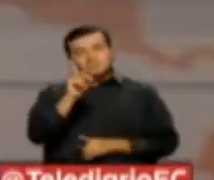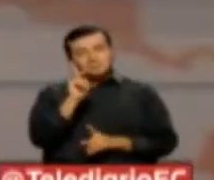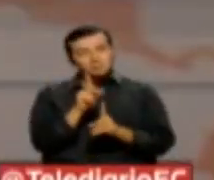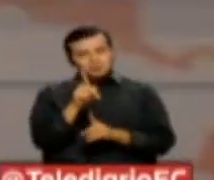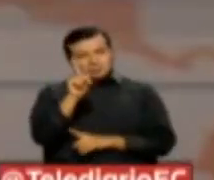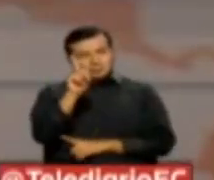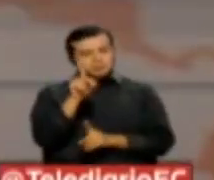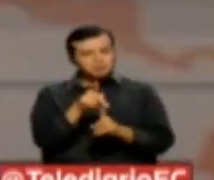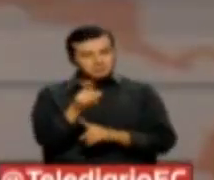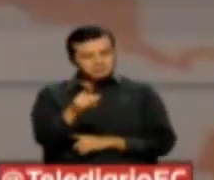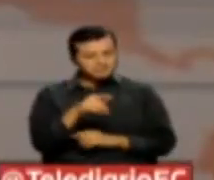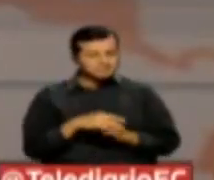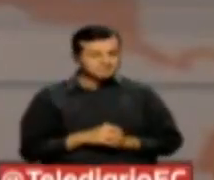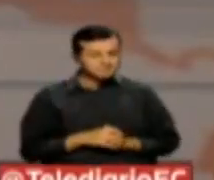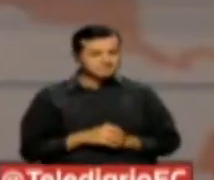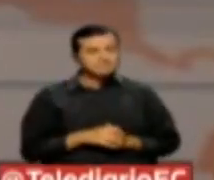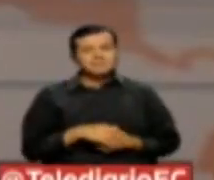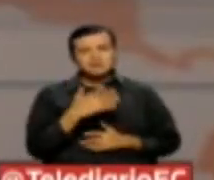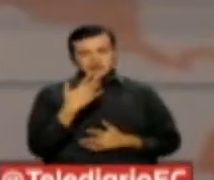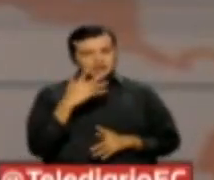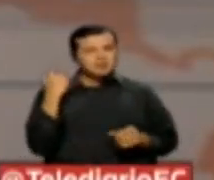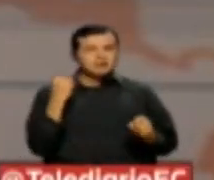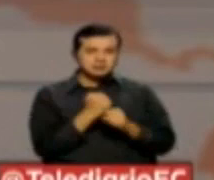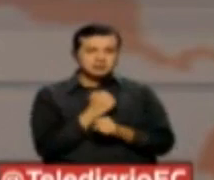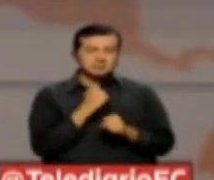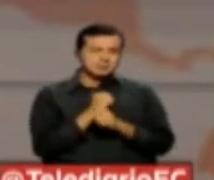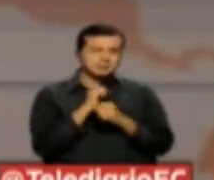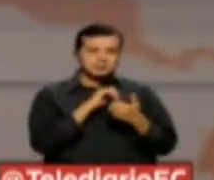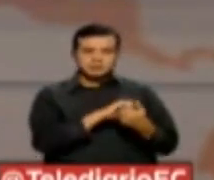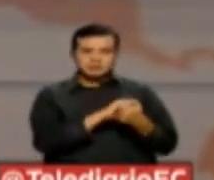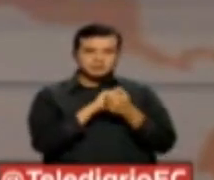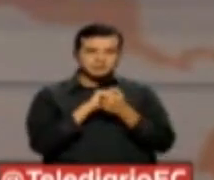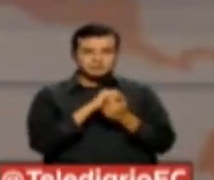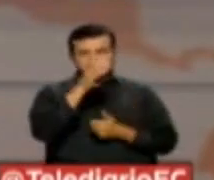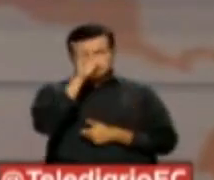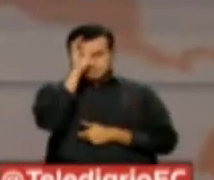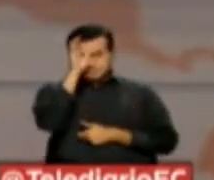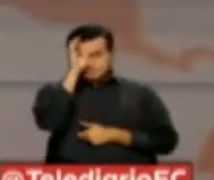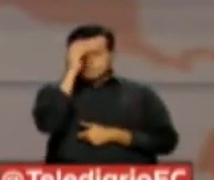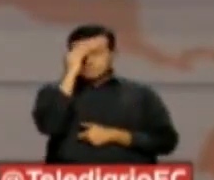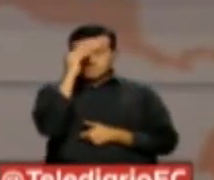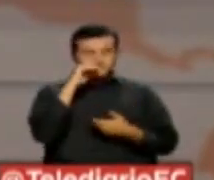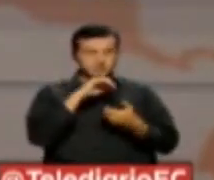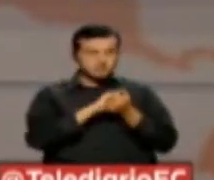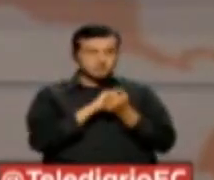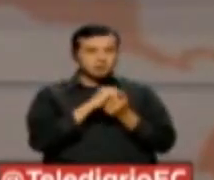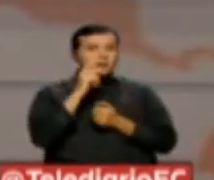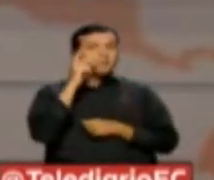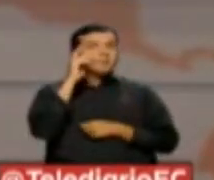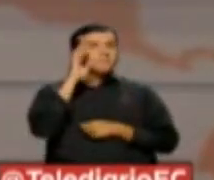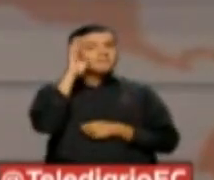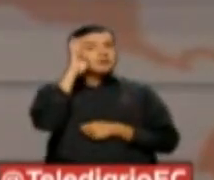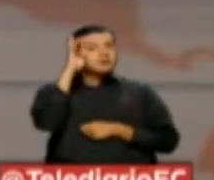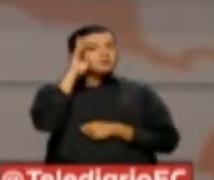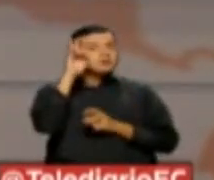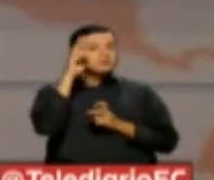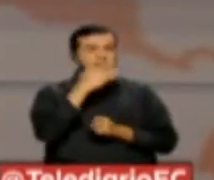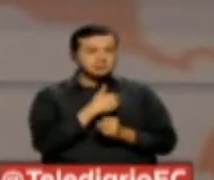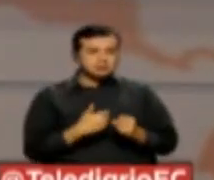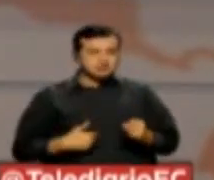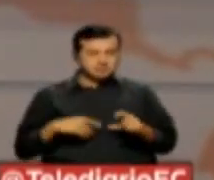porque lo bueno es que estamos trabajando en conjunto bajo esa filosofía del presidente